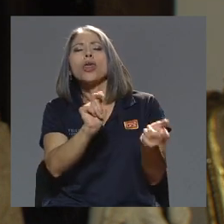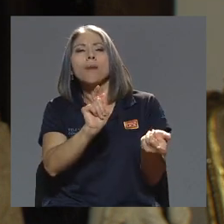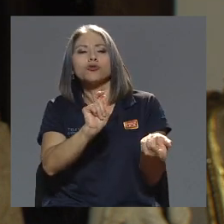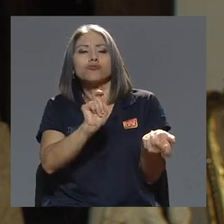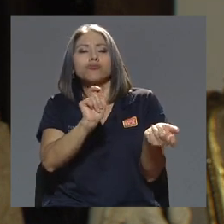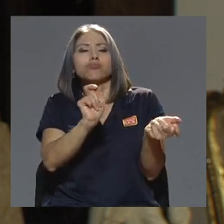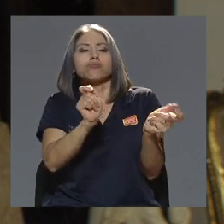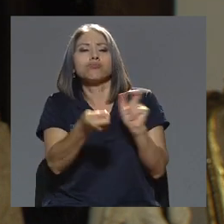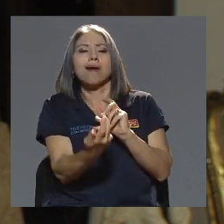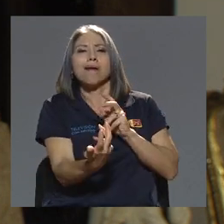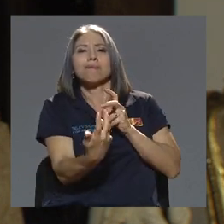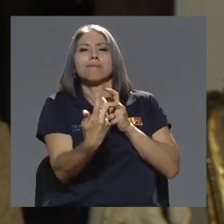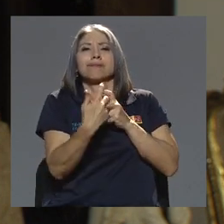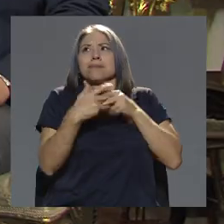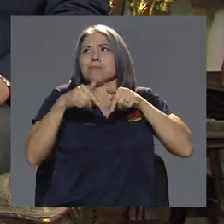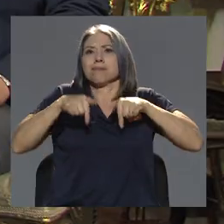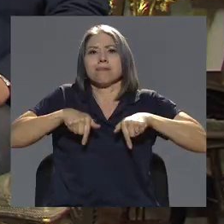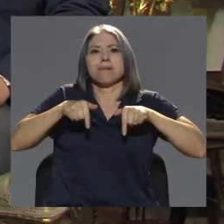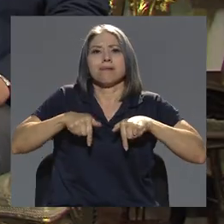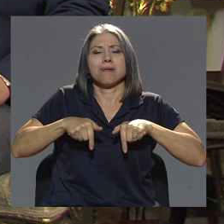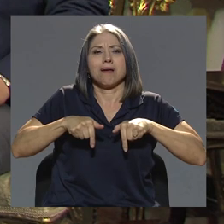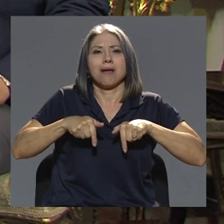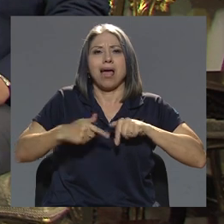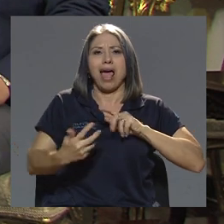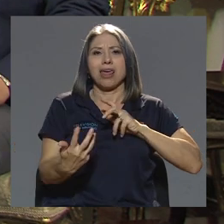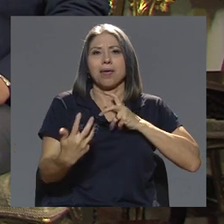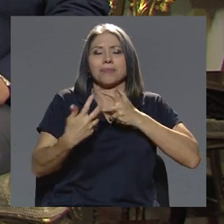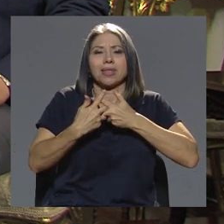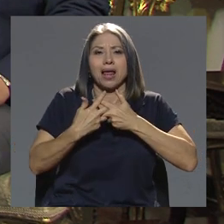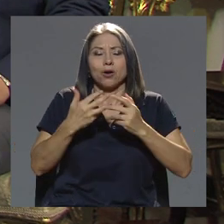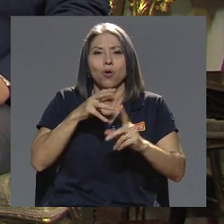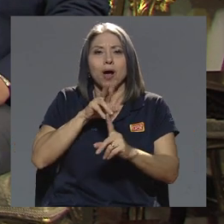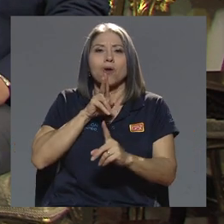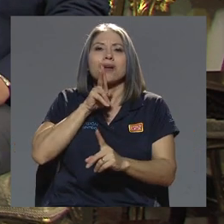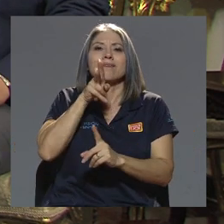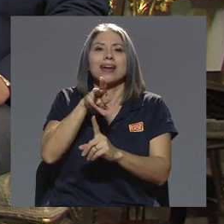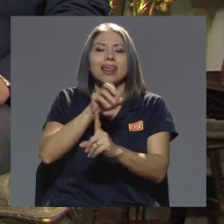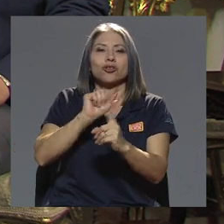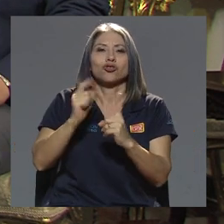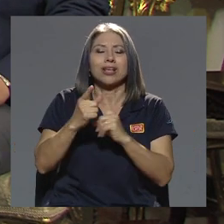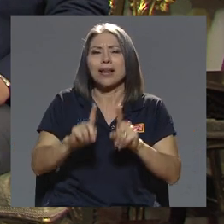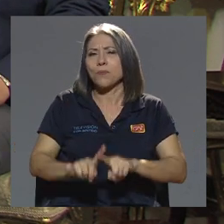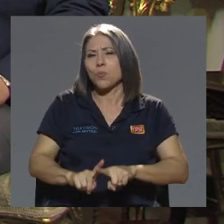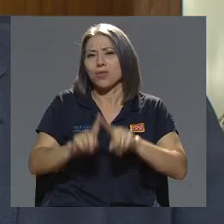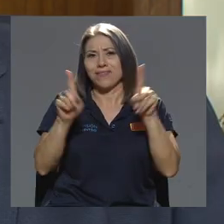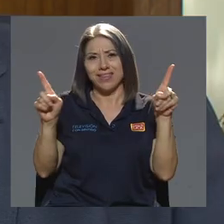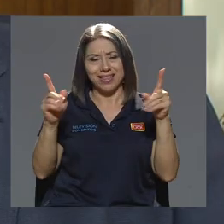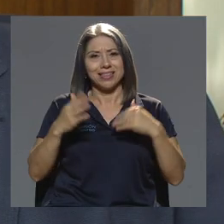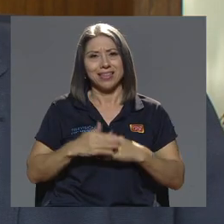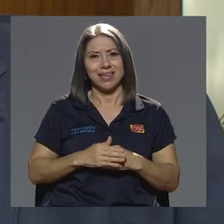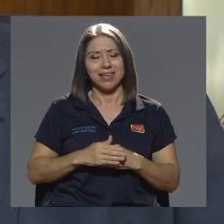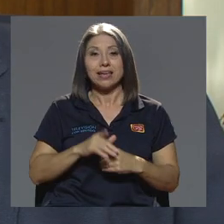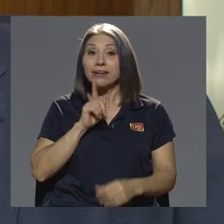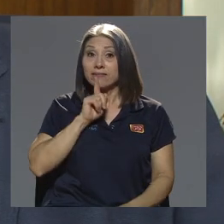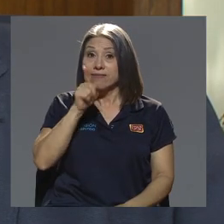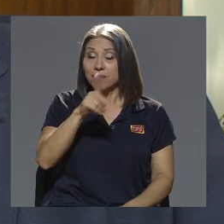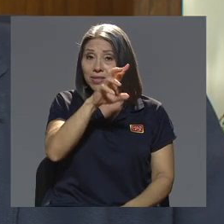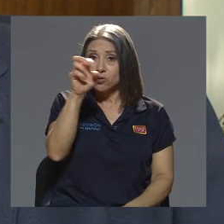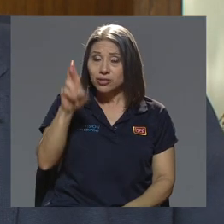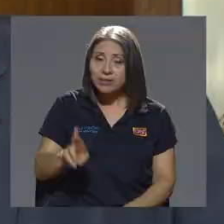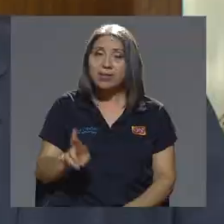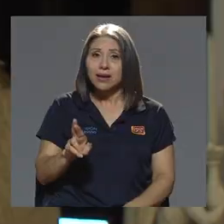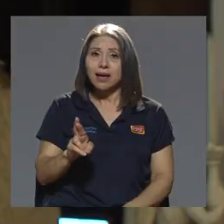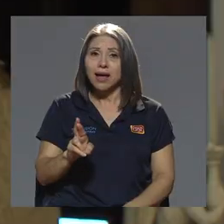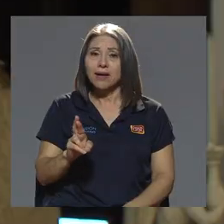y adaptarlo a una realidad social muy diferente muchas veces, porque realmente Costa Rica